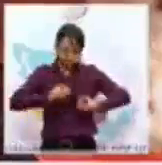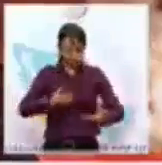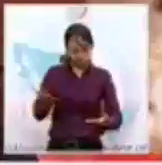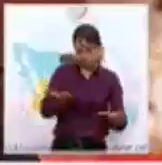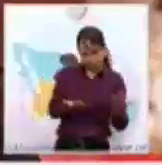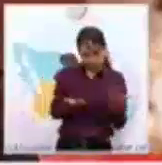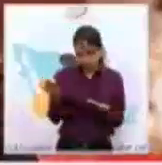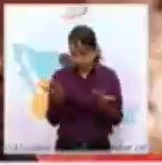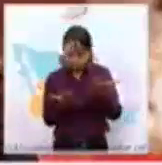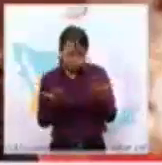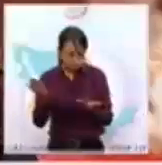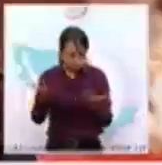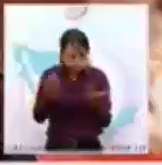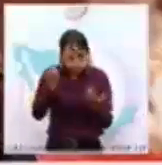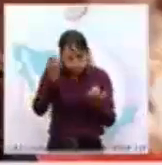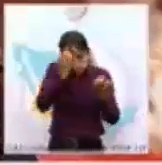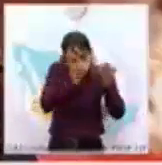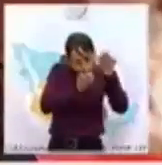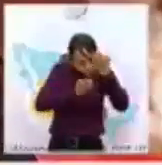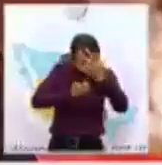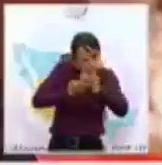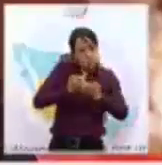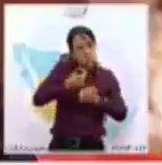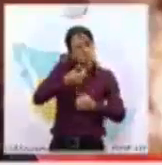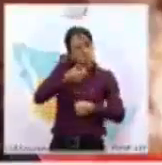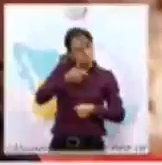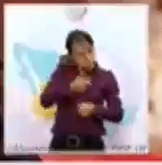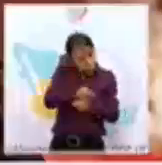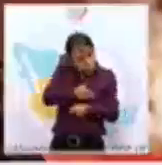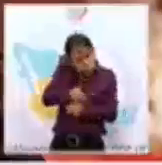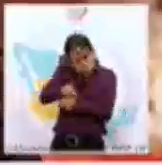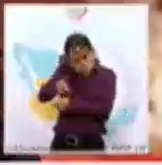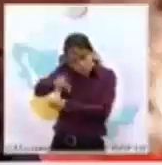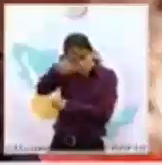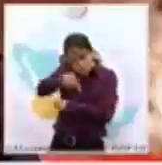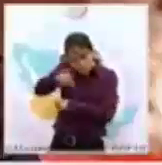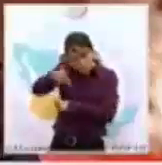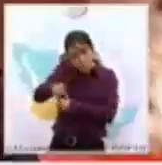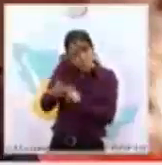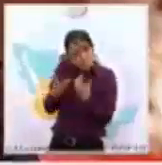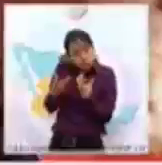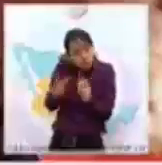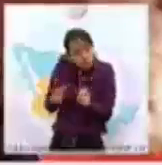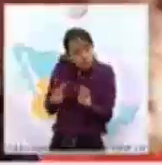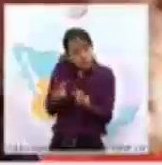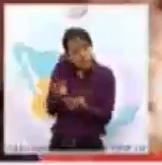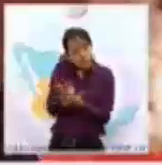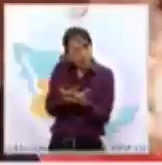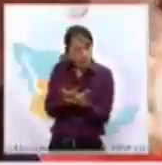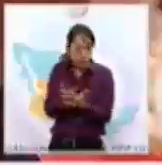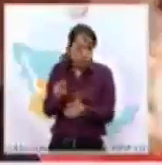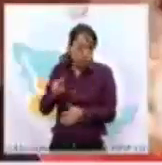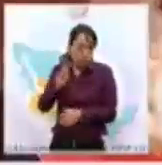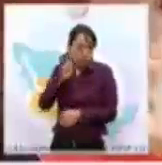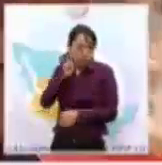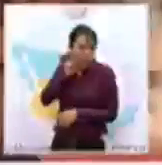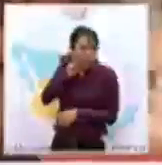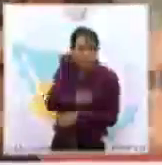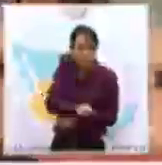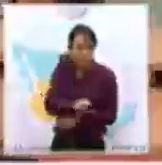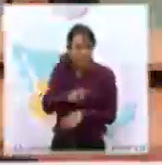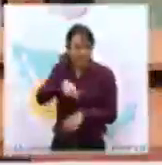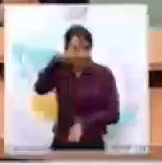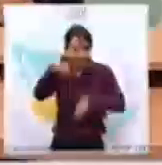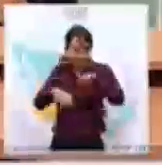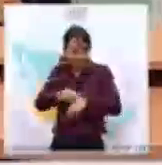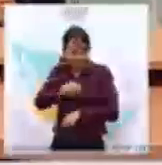material, resulta que encontraron muchos dibujos que, sin ver la edad de quién era el participante, pues resultaba,